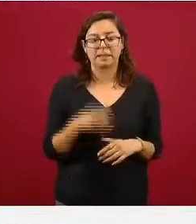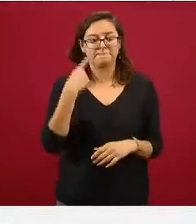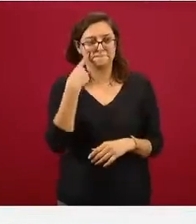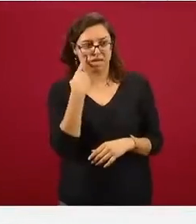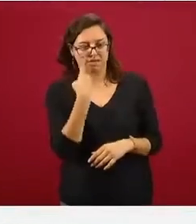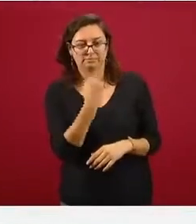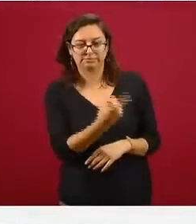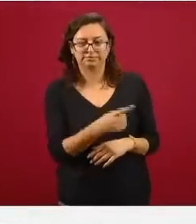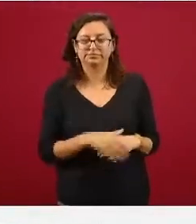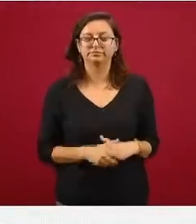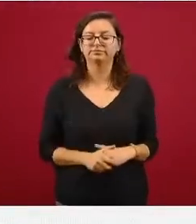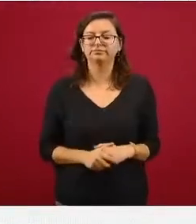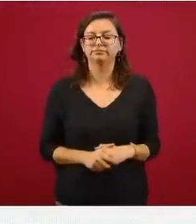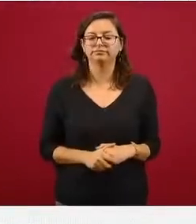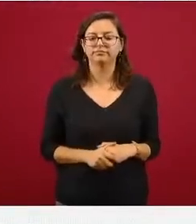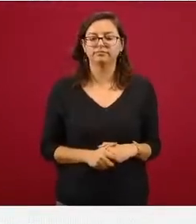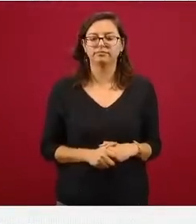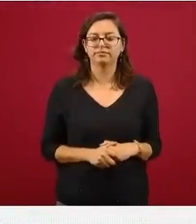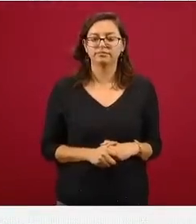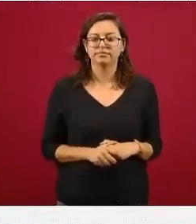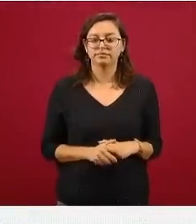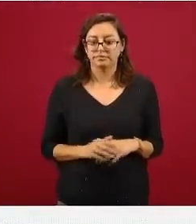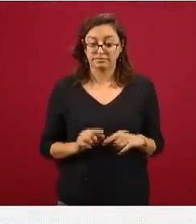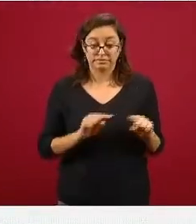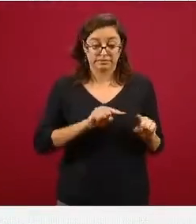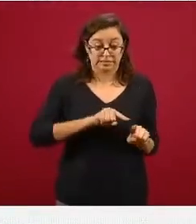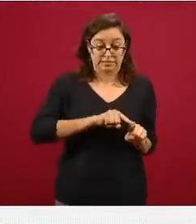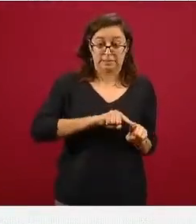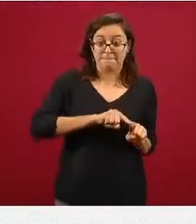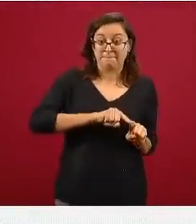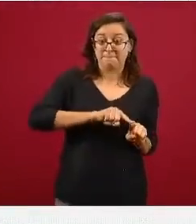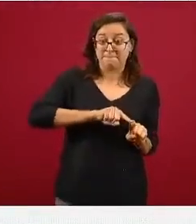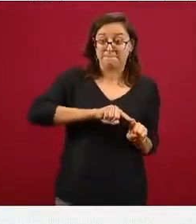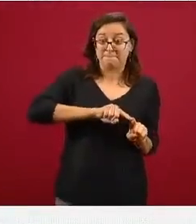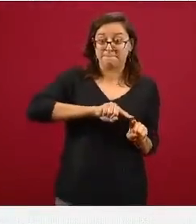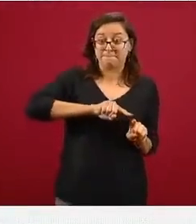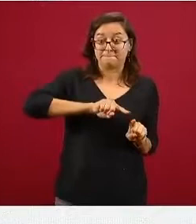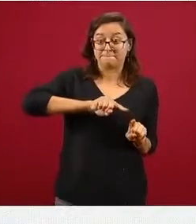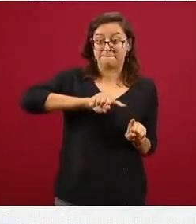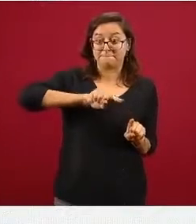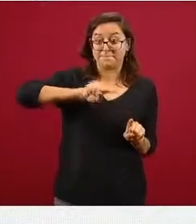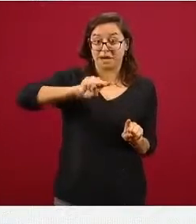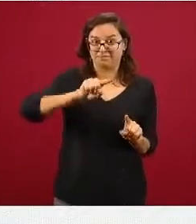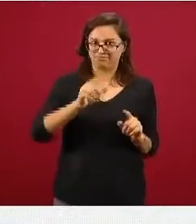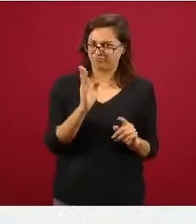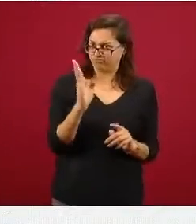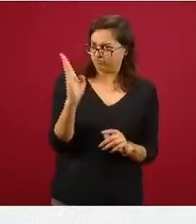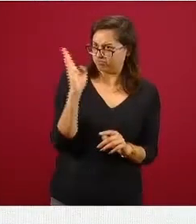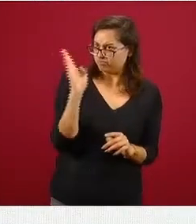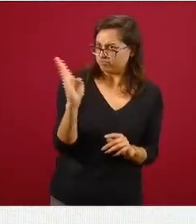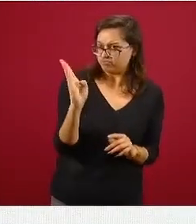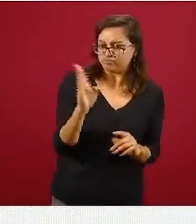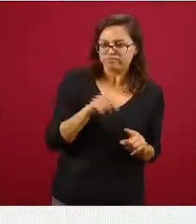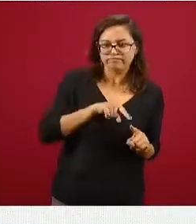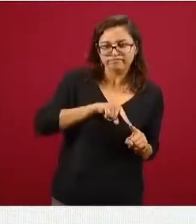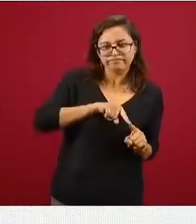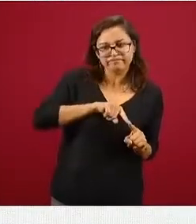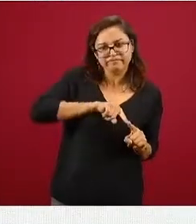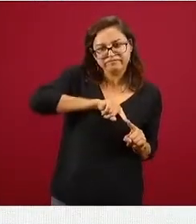parte. La inclinación de esta línea, la inclinación, es